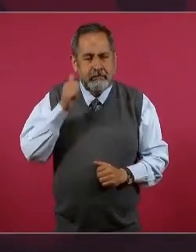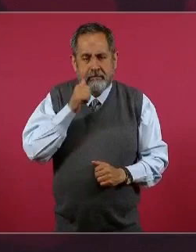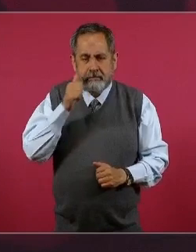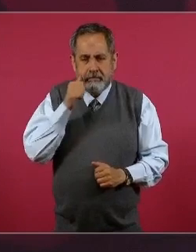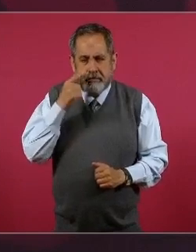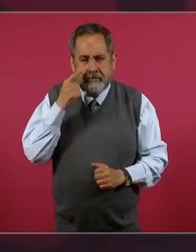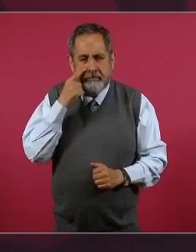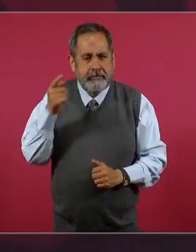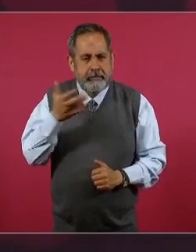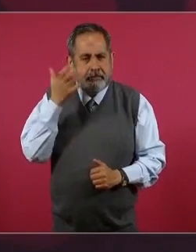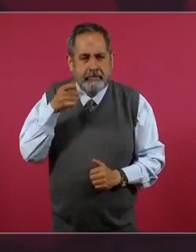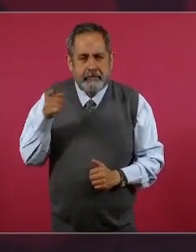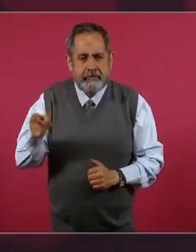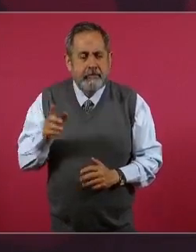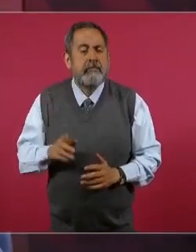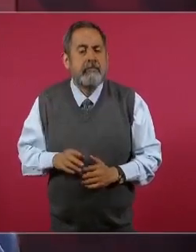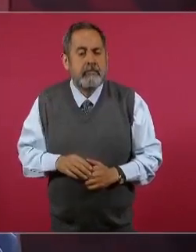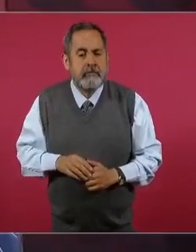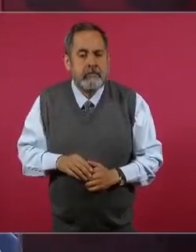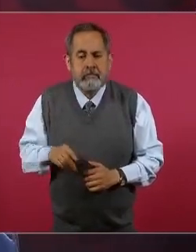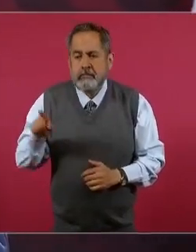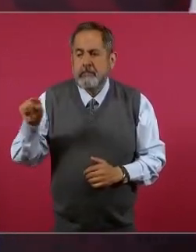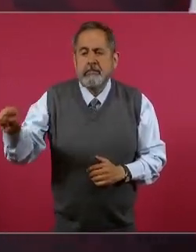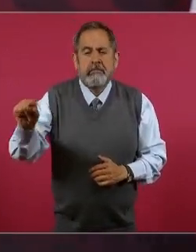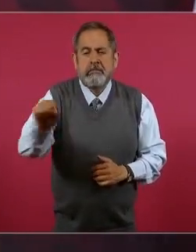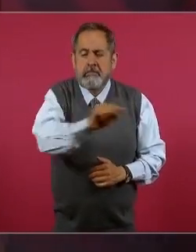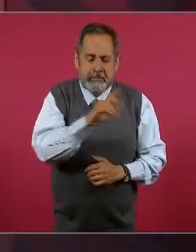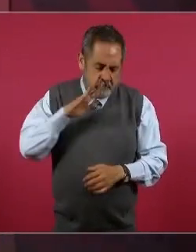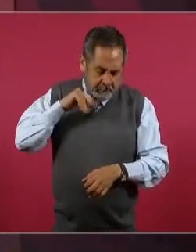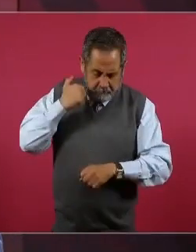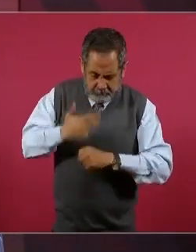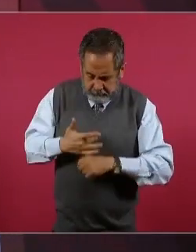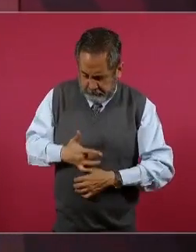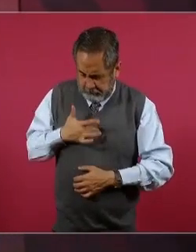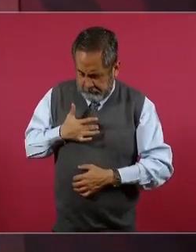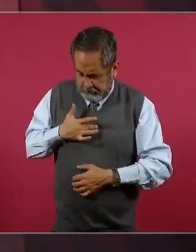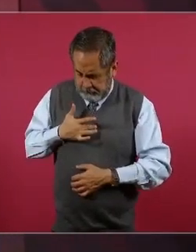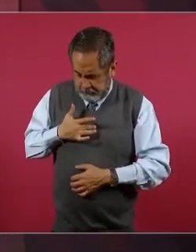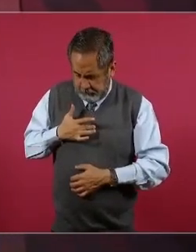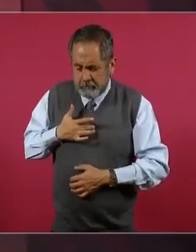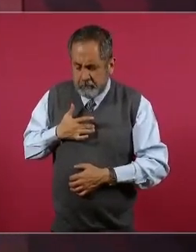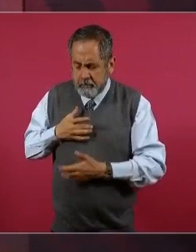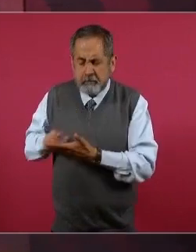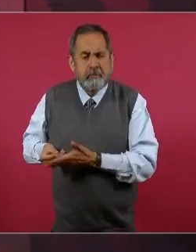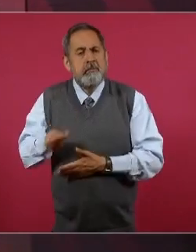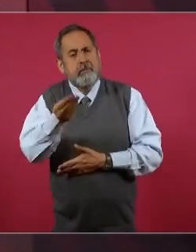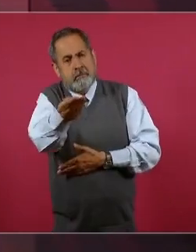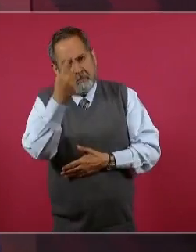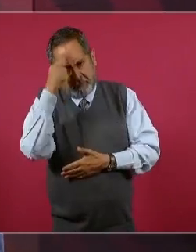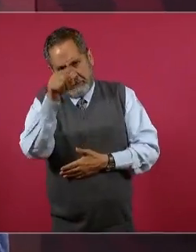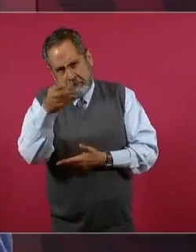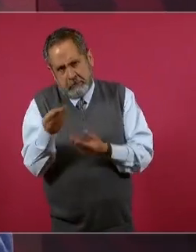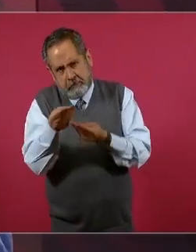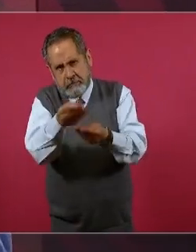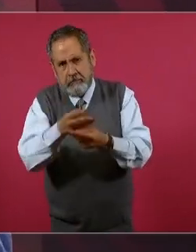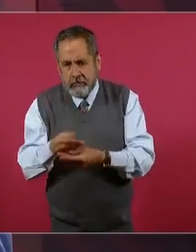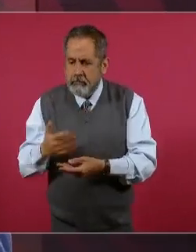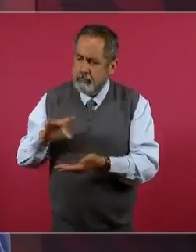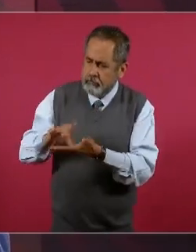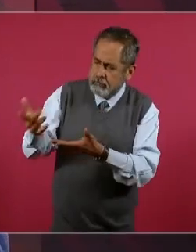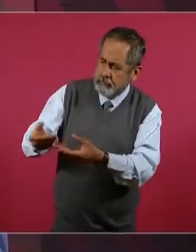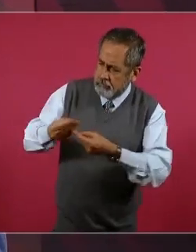sucede es que voluntariamente la gente aporta,